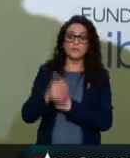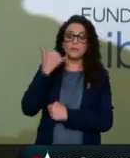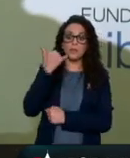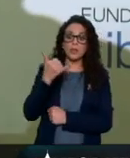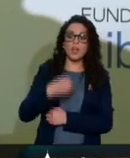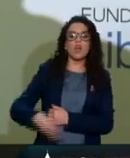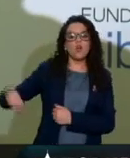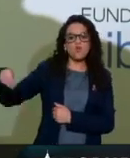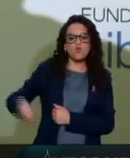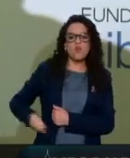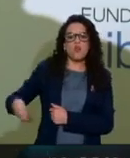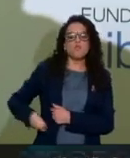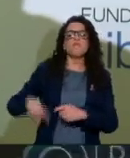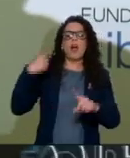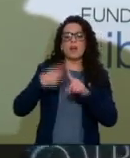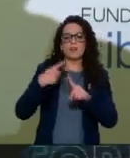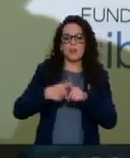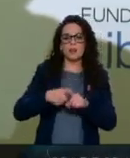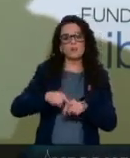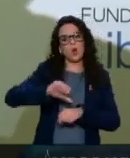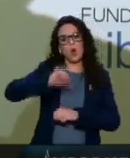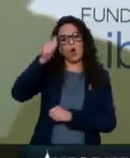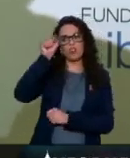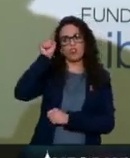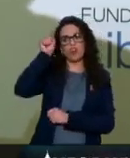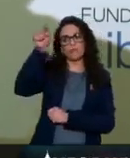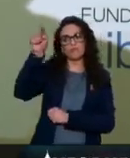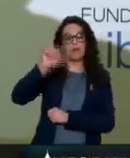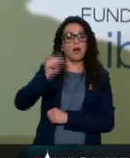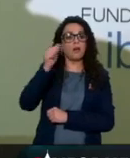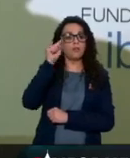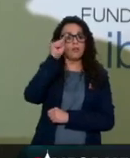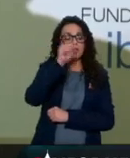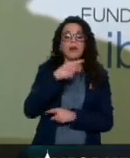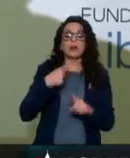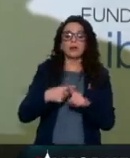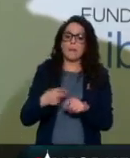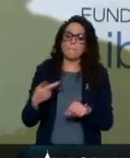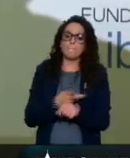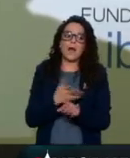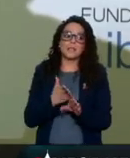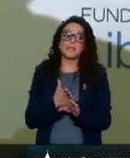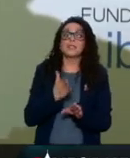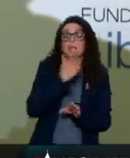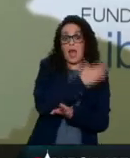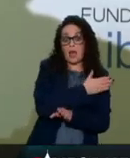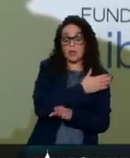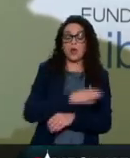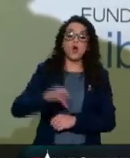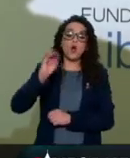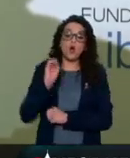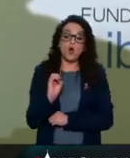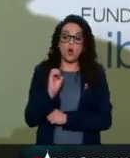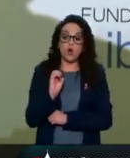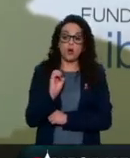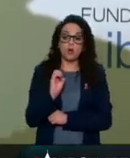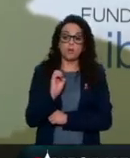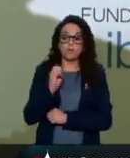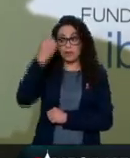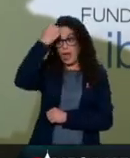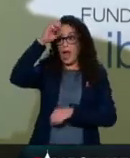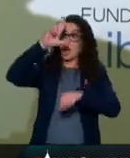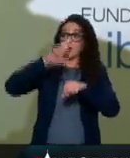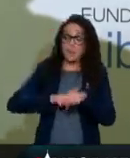a los otros. Los otros puede ser el pasado, los otros pueden ser los